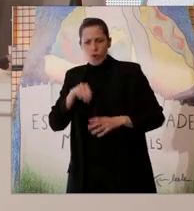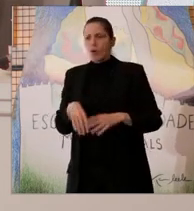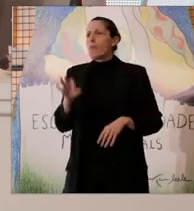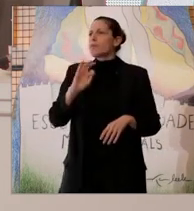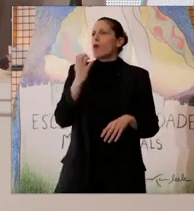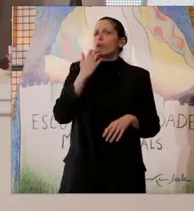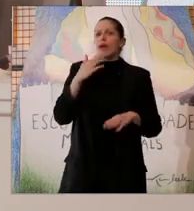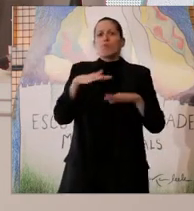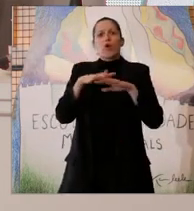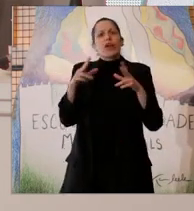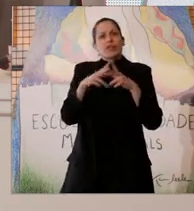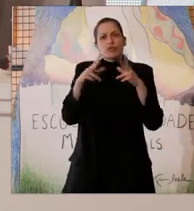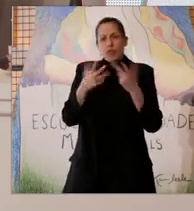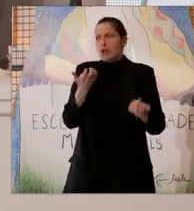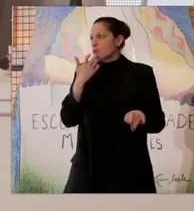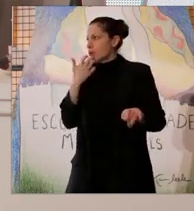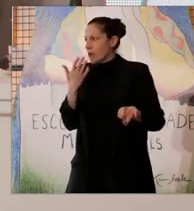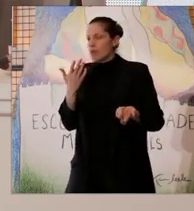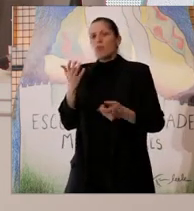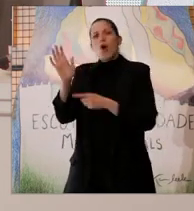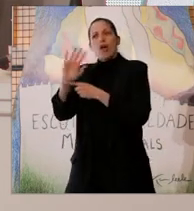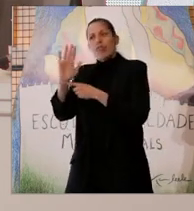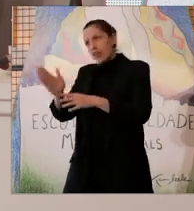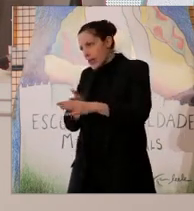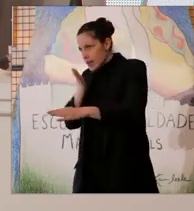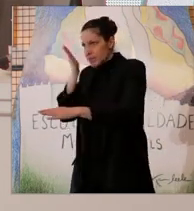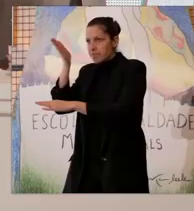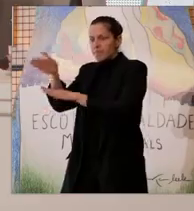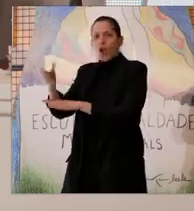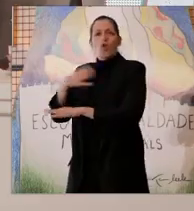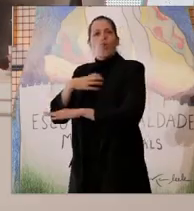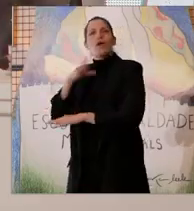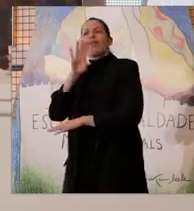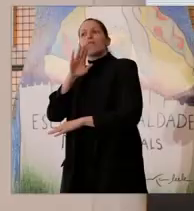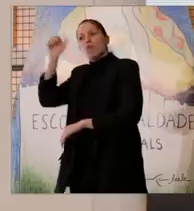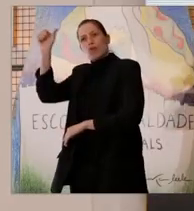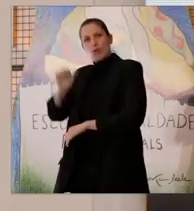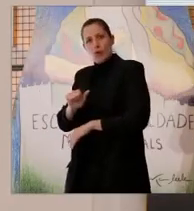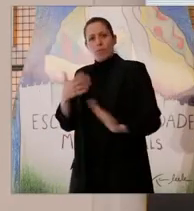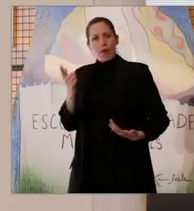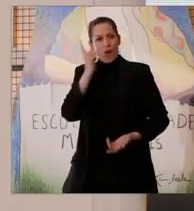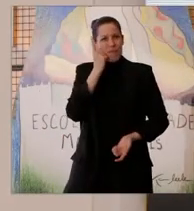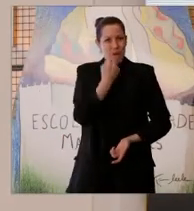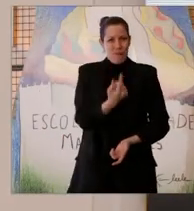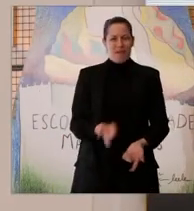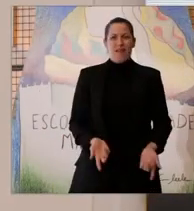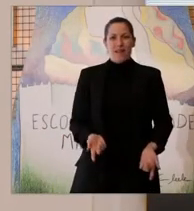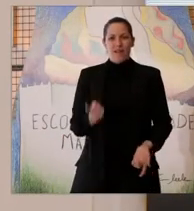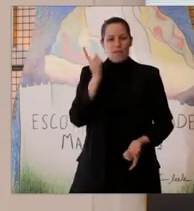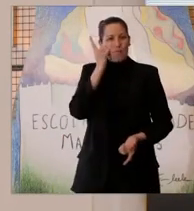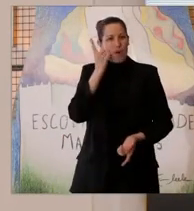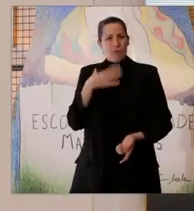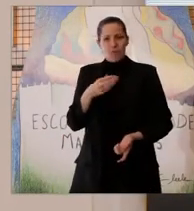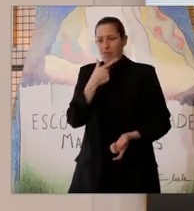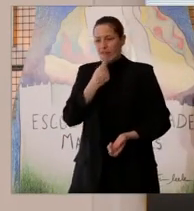a ver una película porno si tiene 12 años pero tiene un móvil y en el móvil no hay ningún tipo de los controles